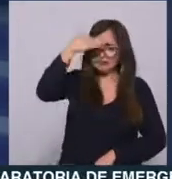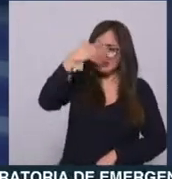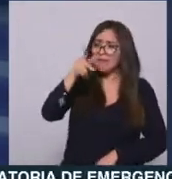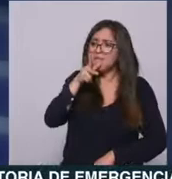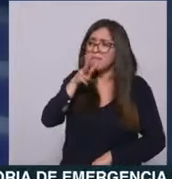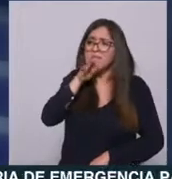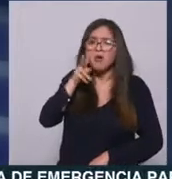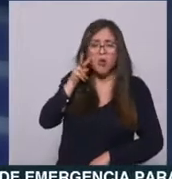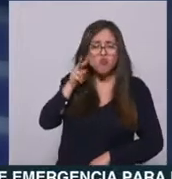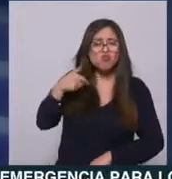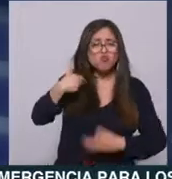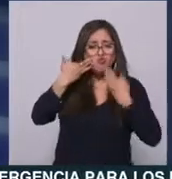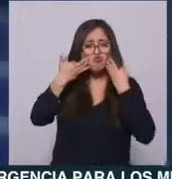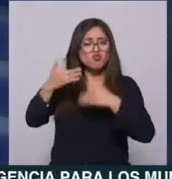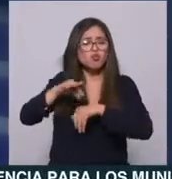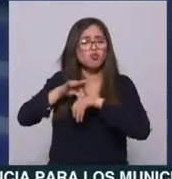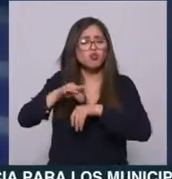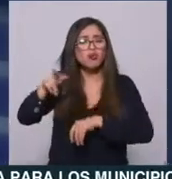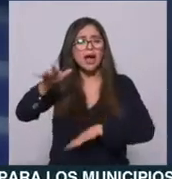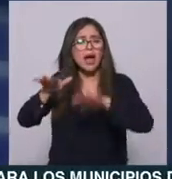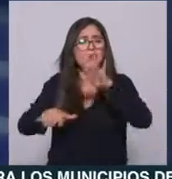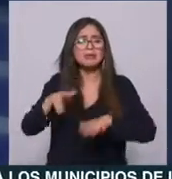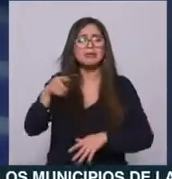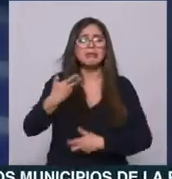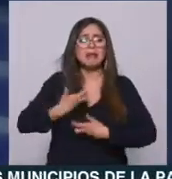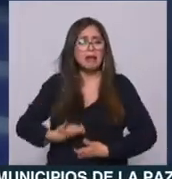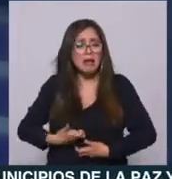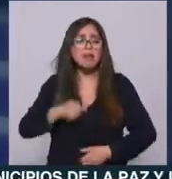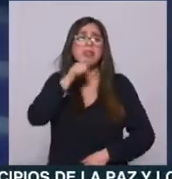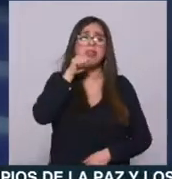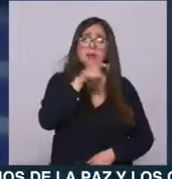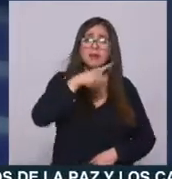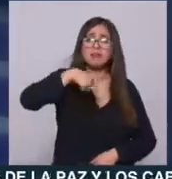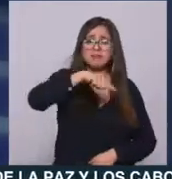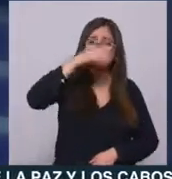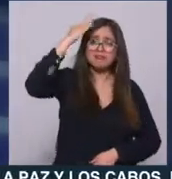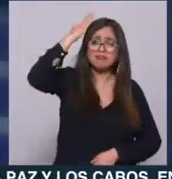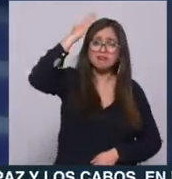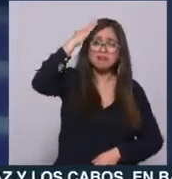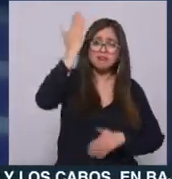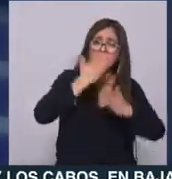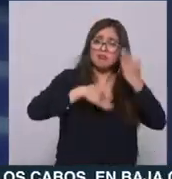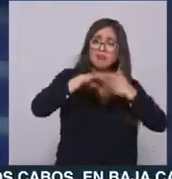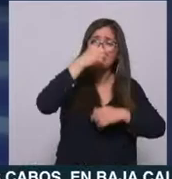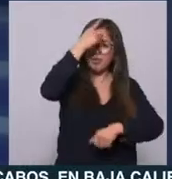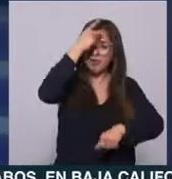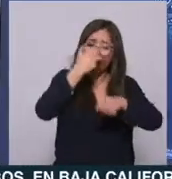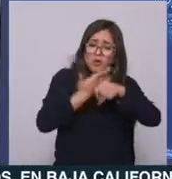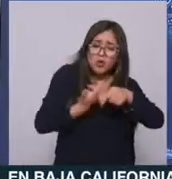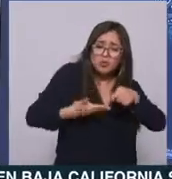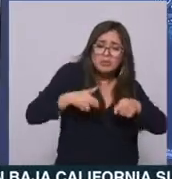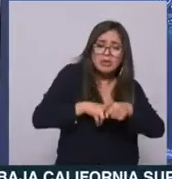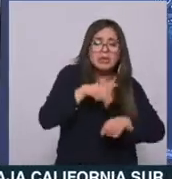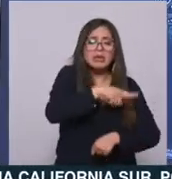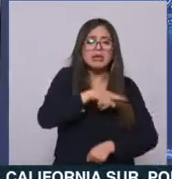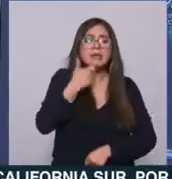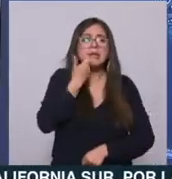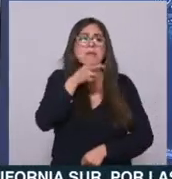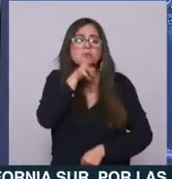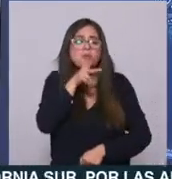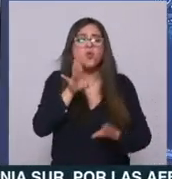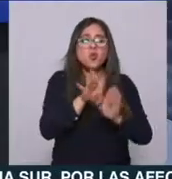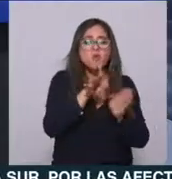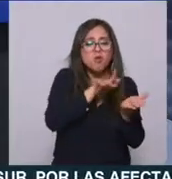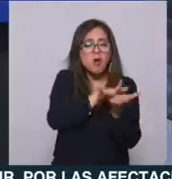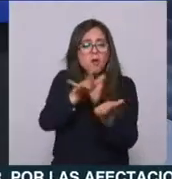pacientes en el instituto y obviamente mis autoridades en el instituto también lo saben y siempre está la manera de cómo ayudar y cómo beneficiar al